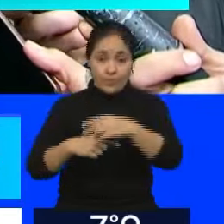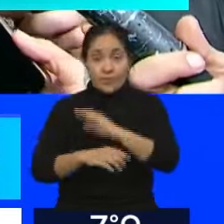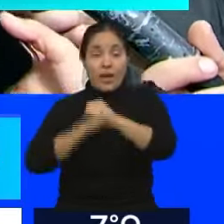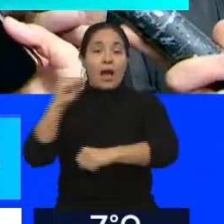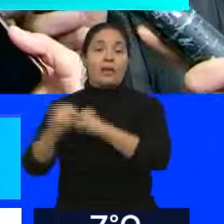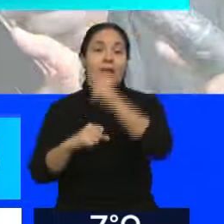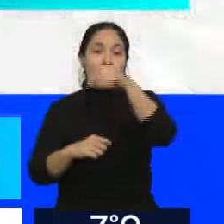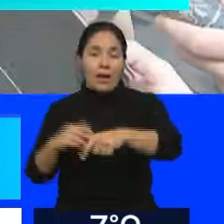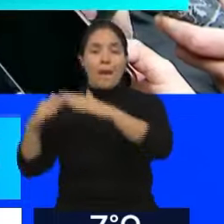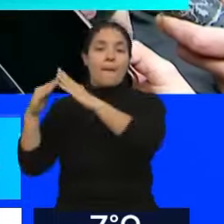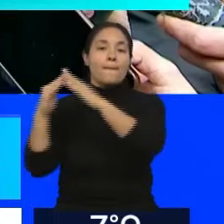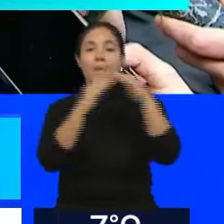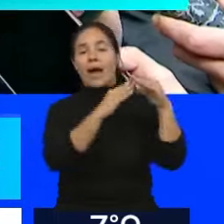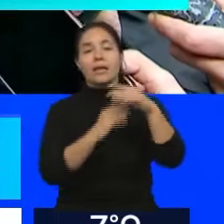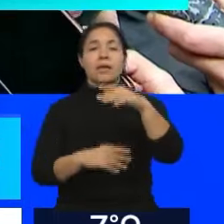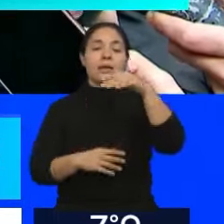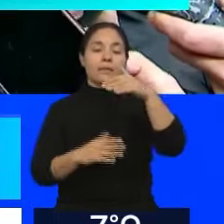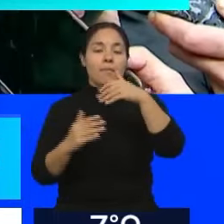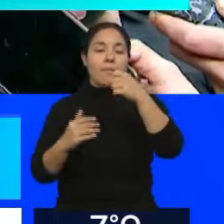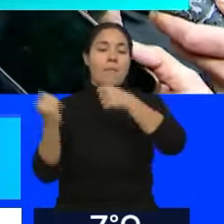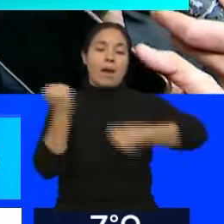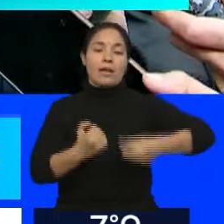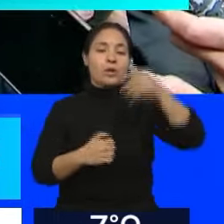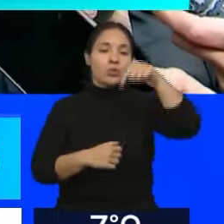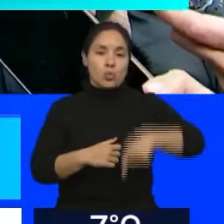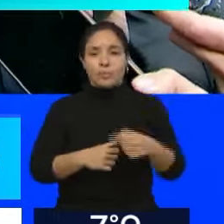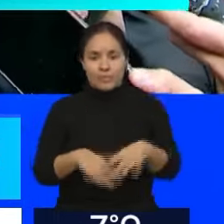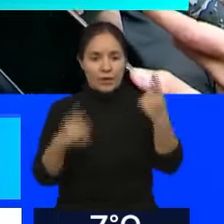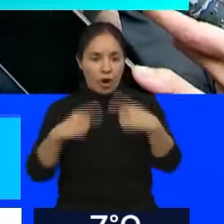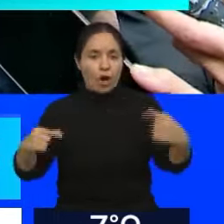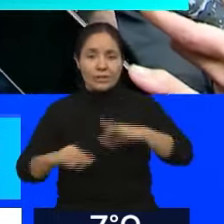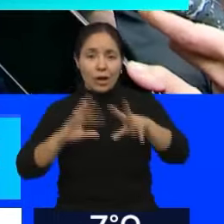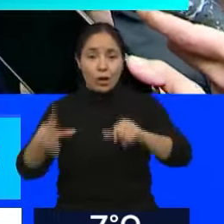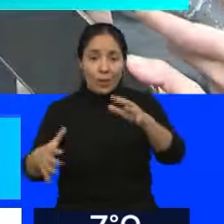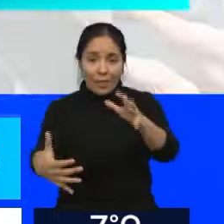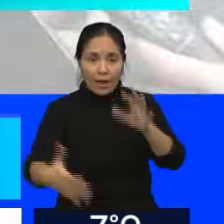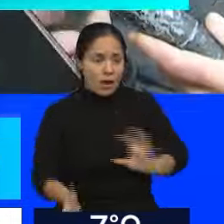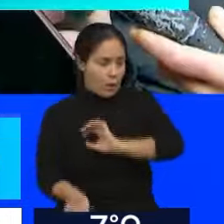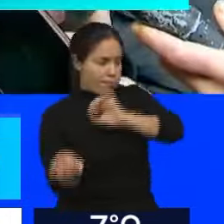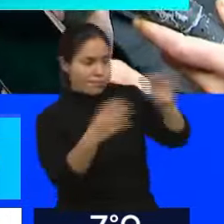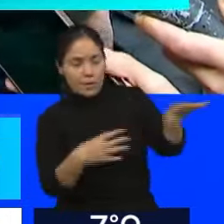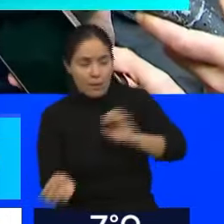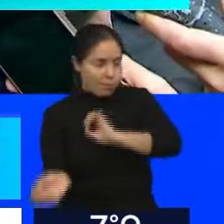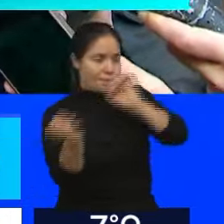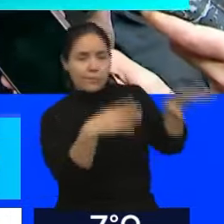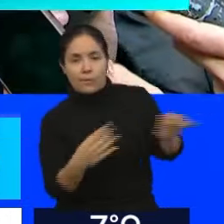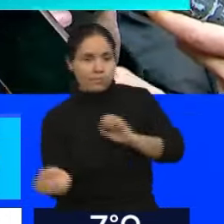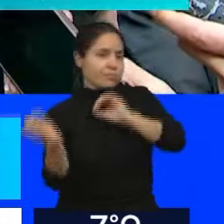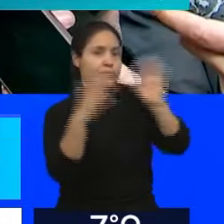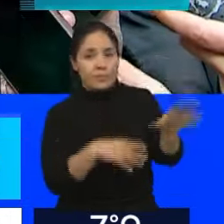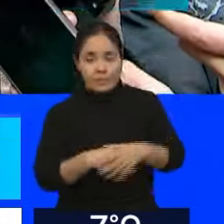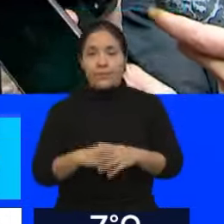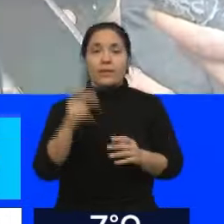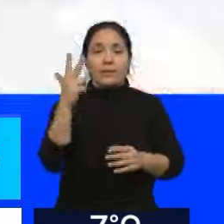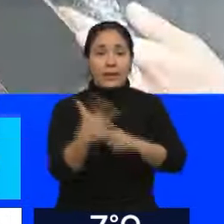en el Parque Sur el vehículo. Fueron arrojando algunos de los elementos que sustrajeron, como las cubiertas y otros elementos. Descendieron de vehículo tres sujetos